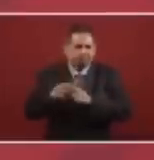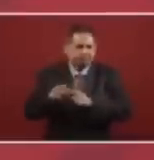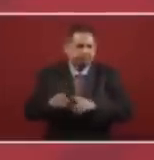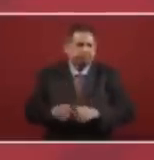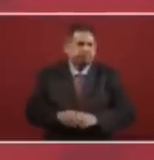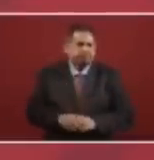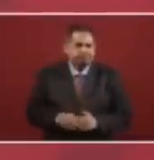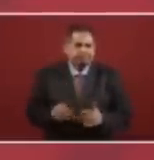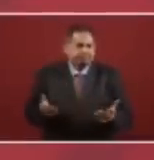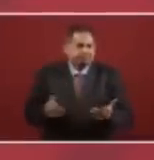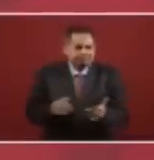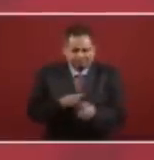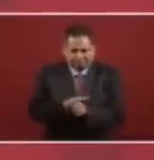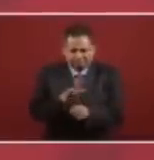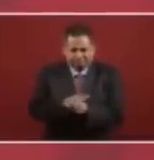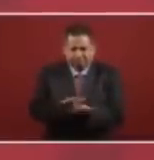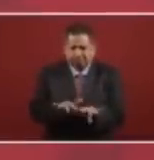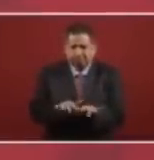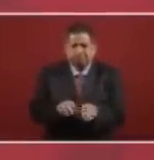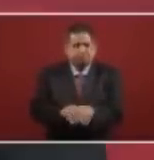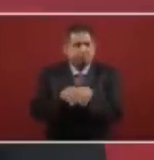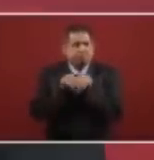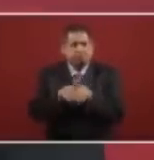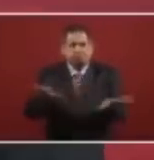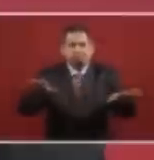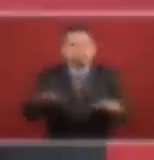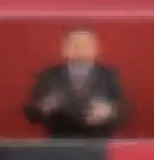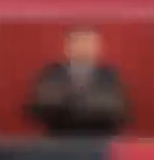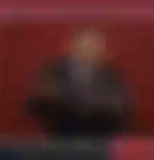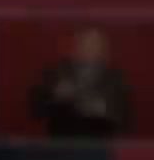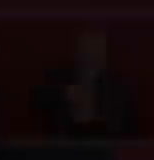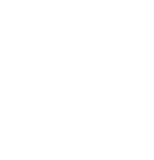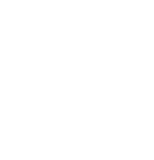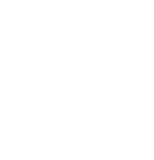qué más le puedo pedir a la vida